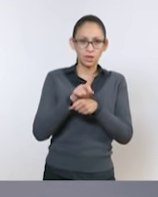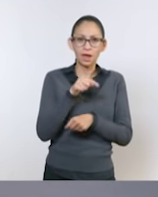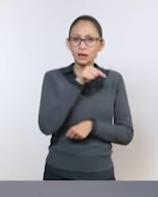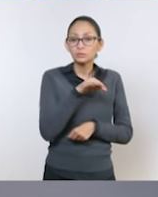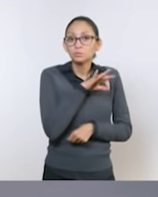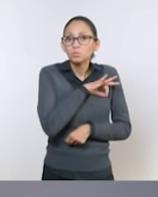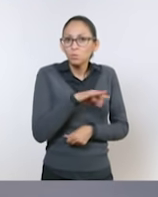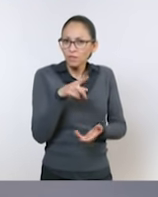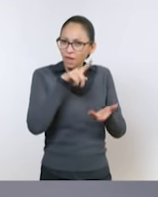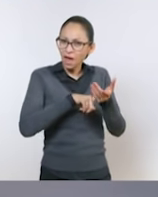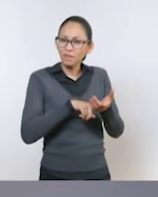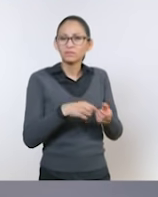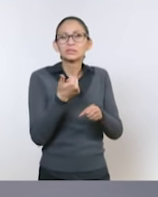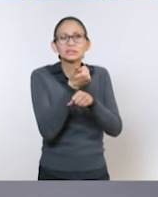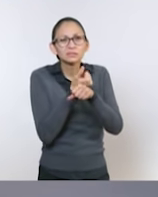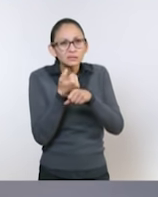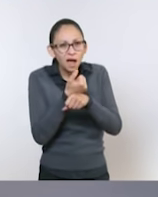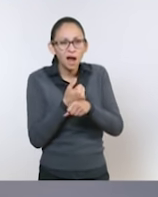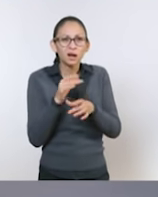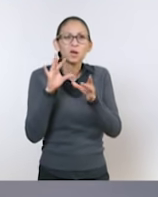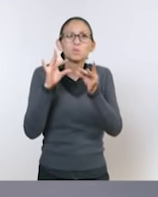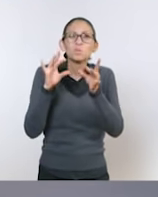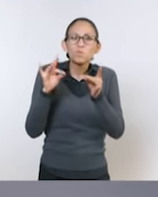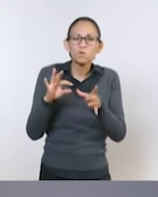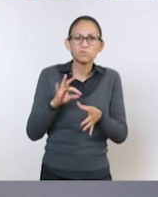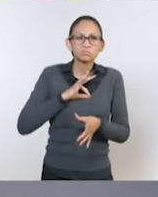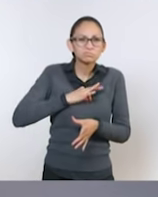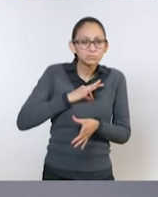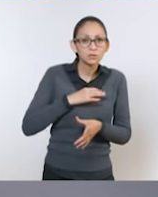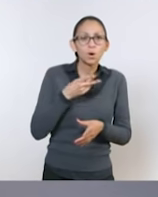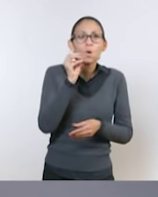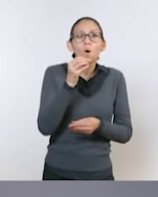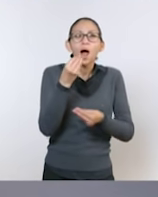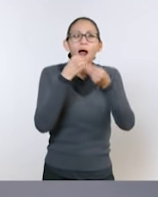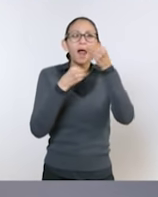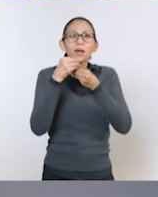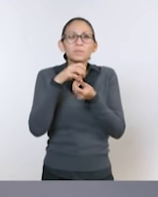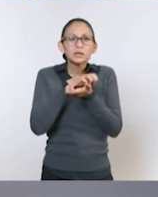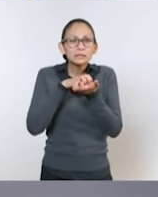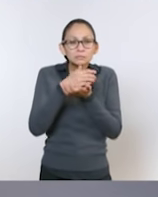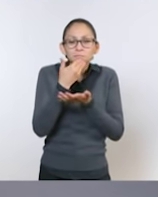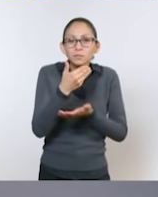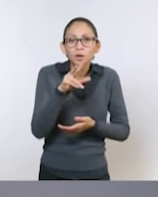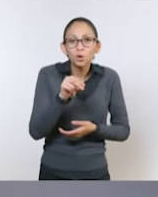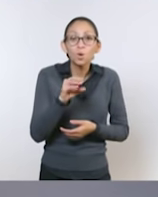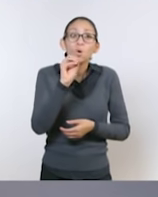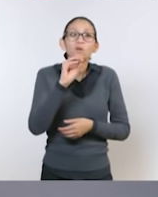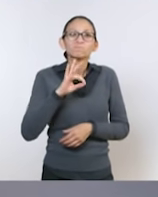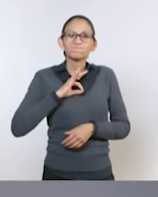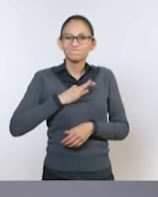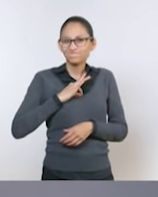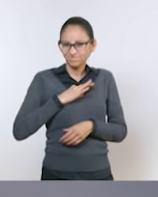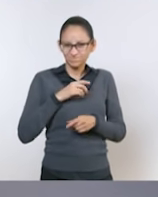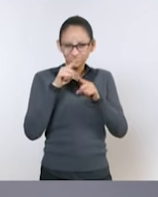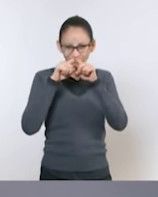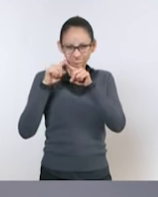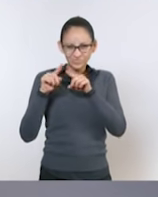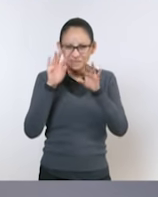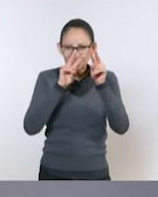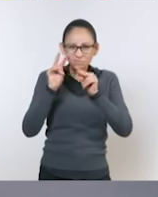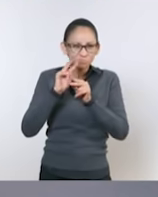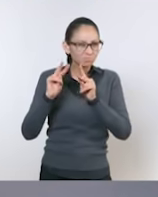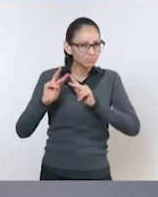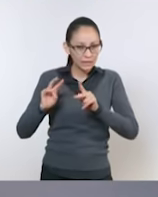veces al día. Puede contener sangre, moco, pus o alimentos no digeridos o parásitos.